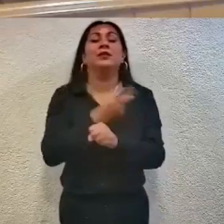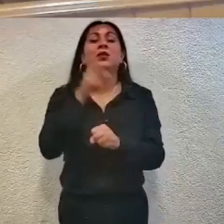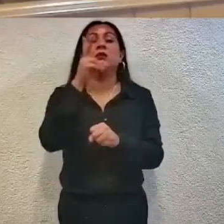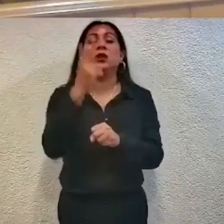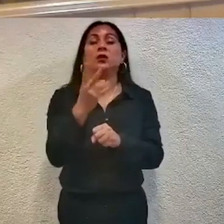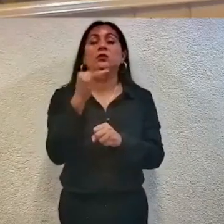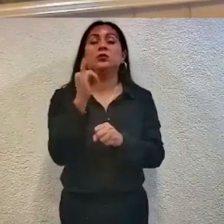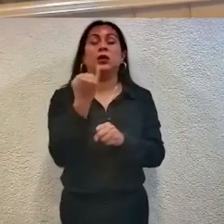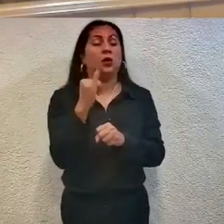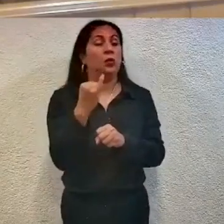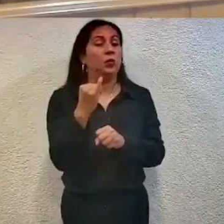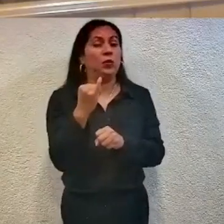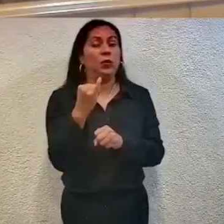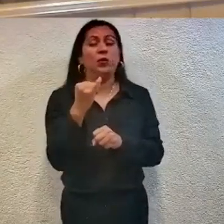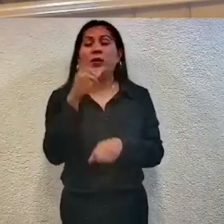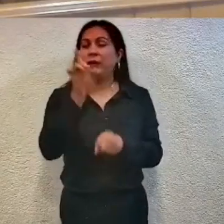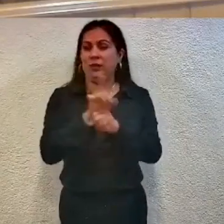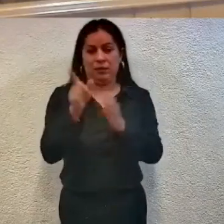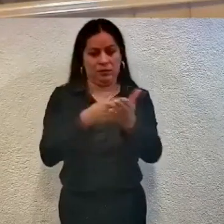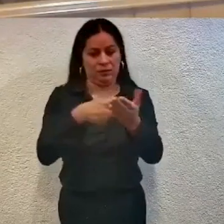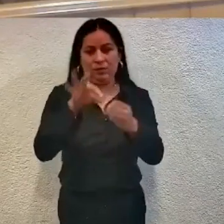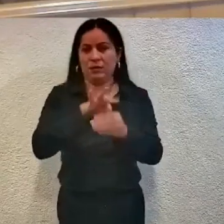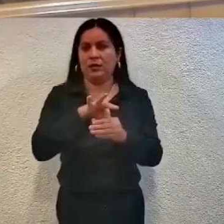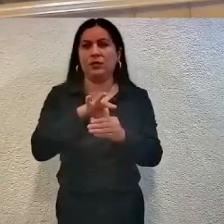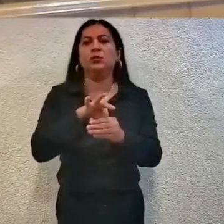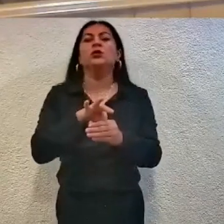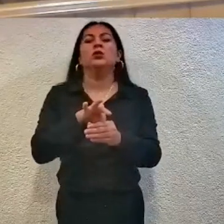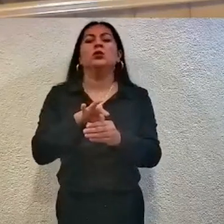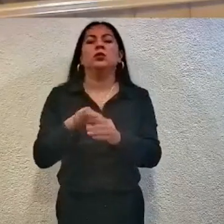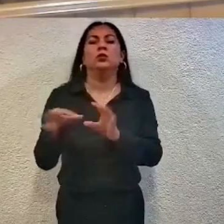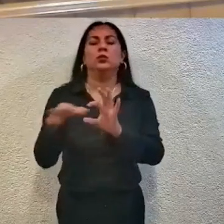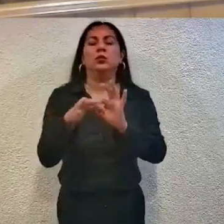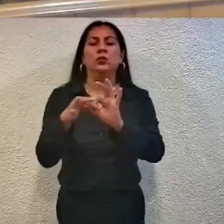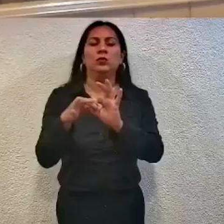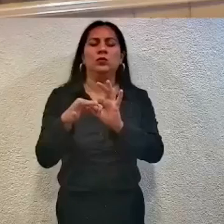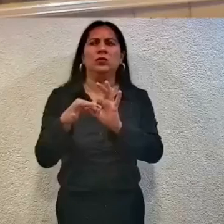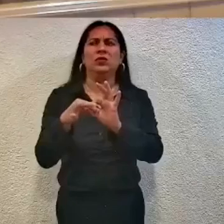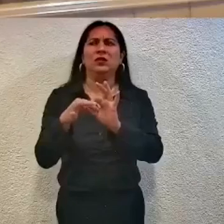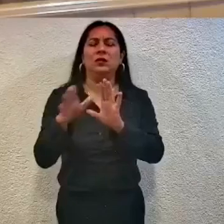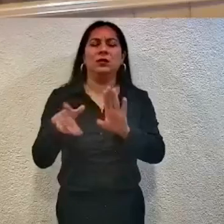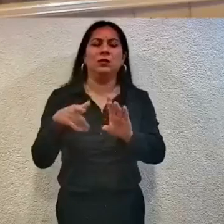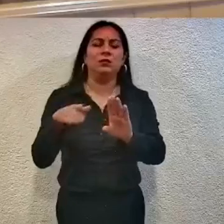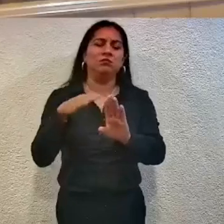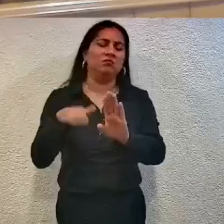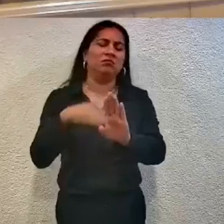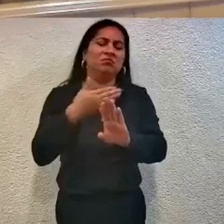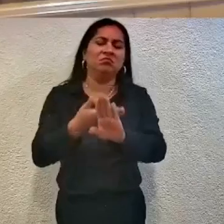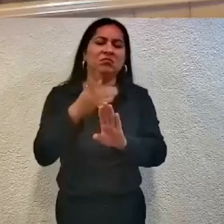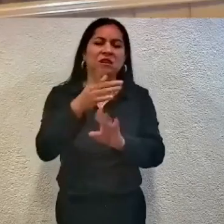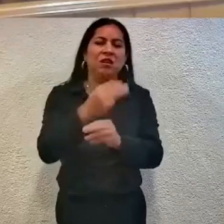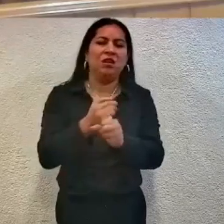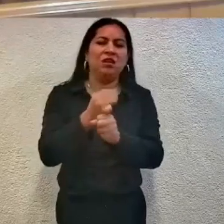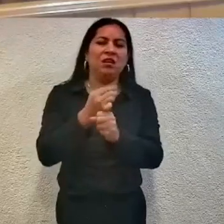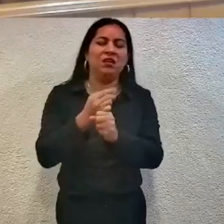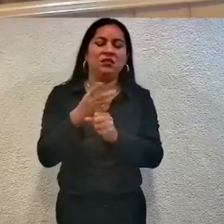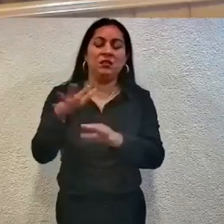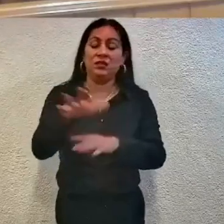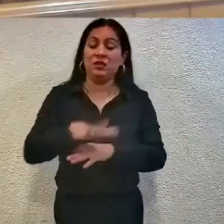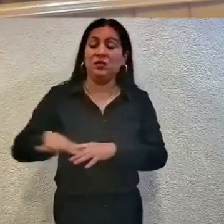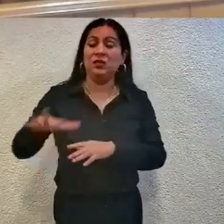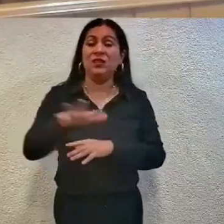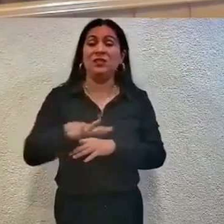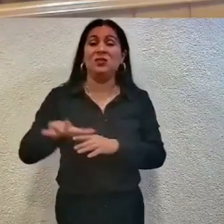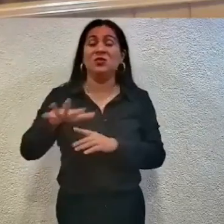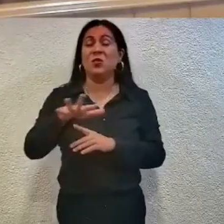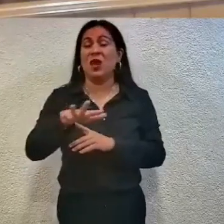hechos denunciados acontecieron el día 2 de junio en la jornada electoral. Con relación al elemento material, en virtud de que